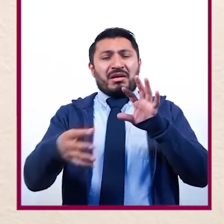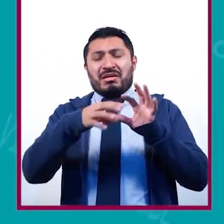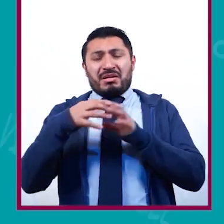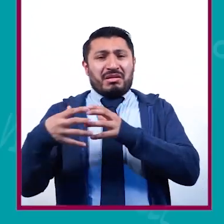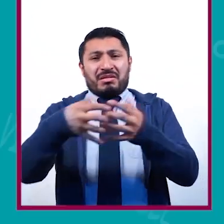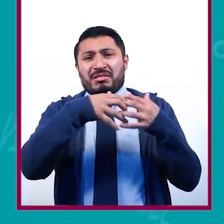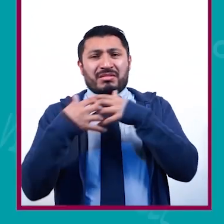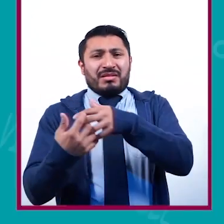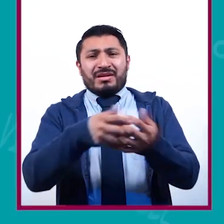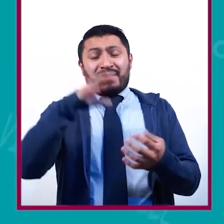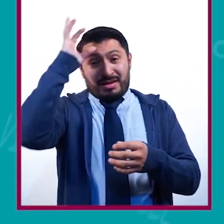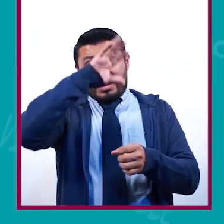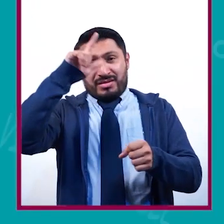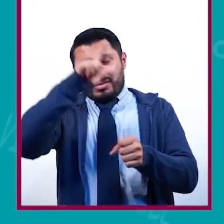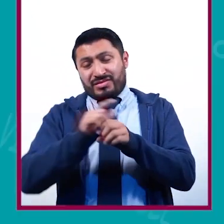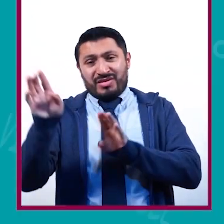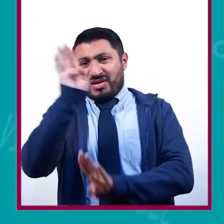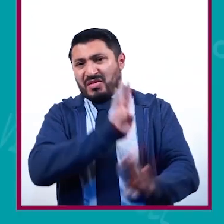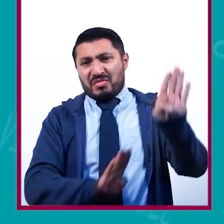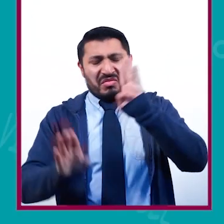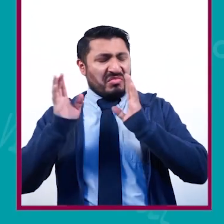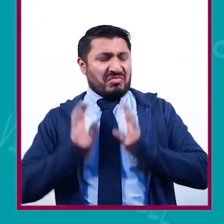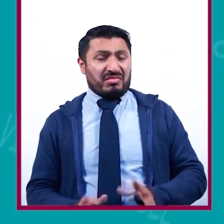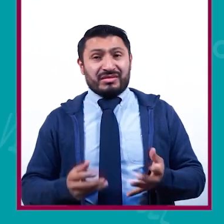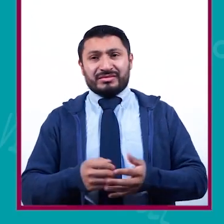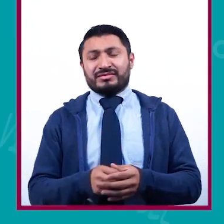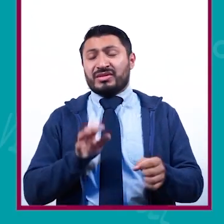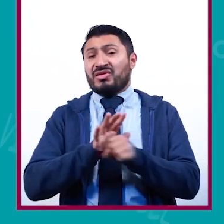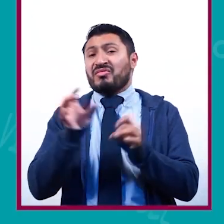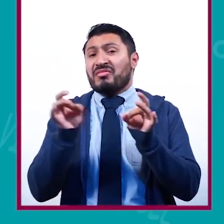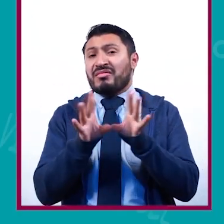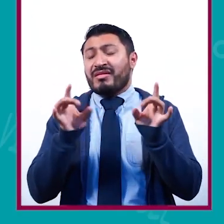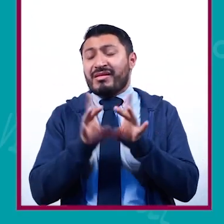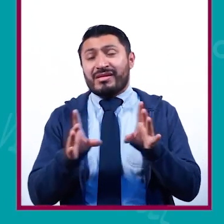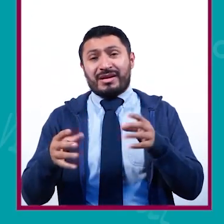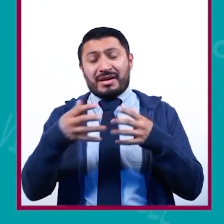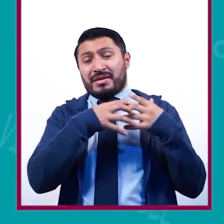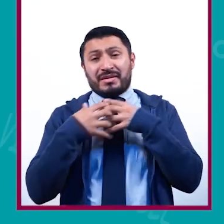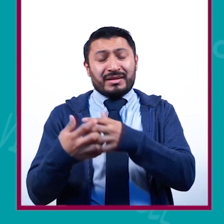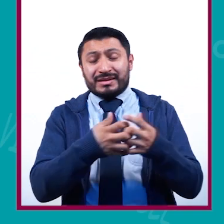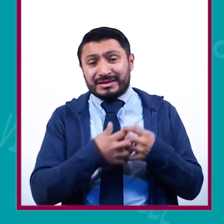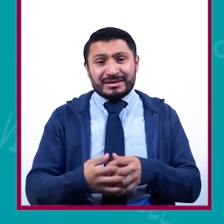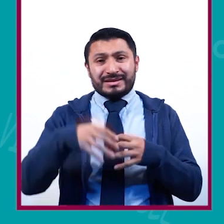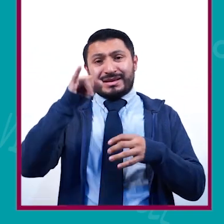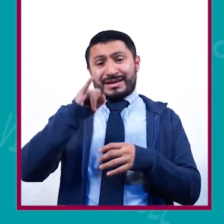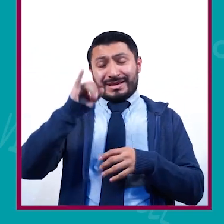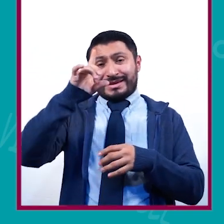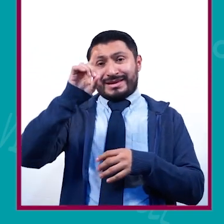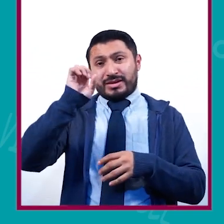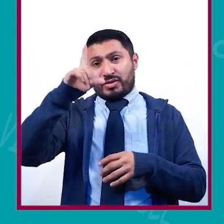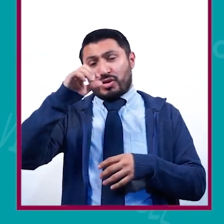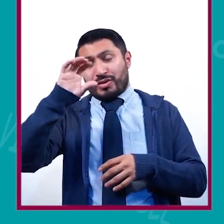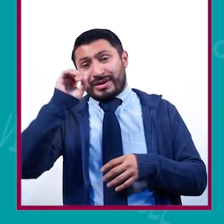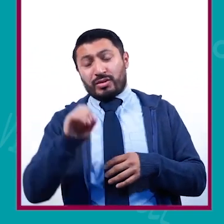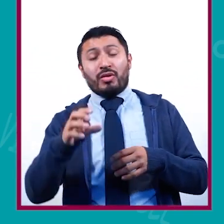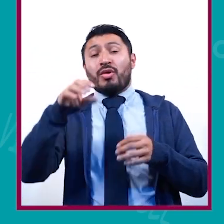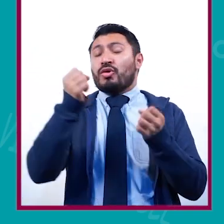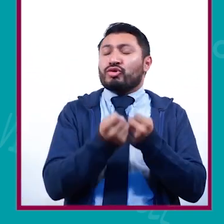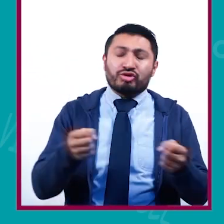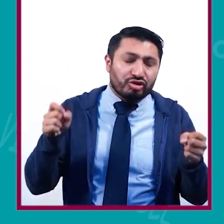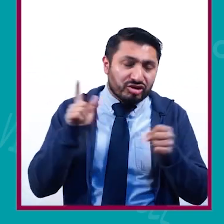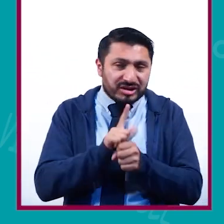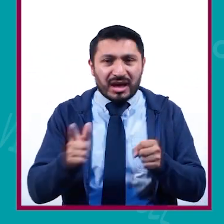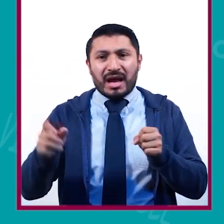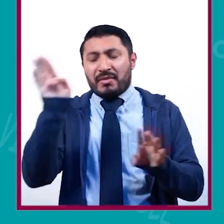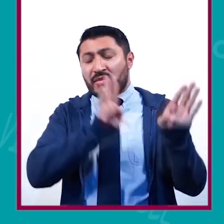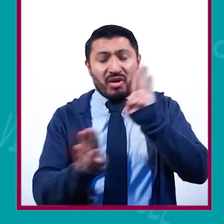biológico. ¿Cuáles fueron las consecuencias del mestizaje ideológico, social, cultural y biológico en nuestro